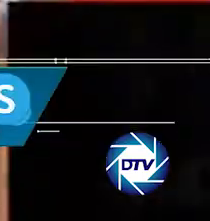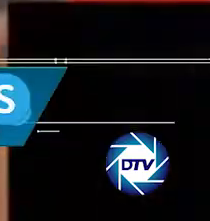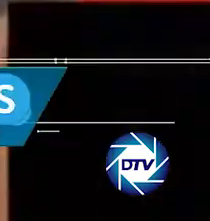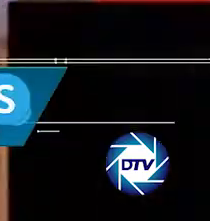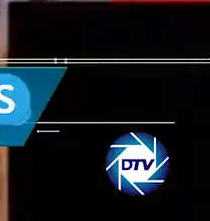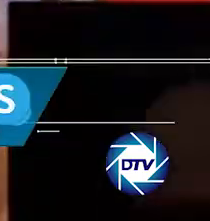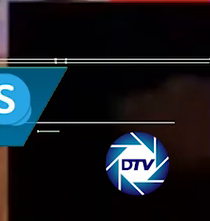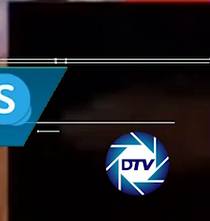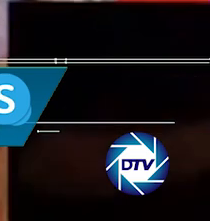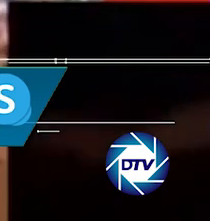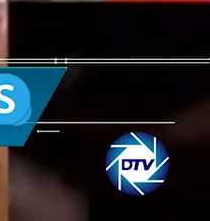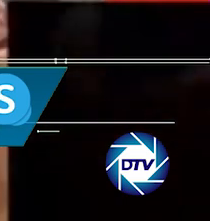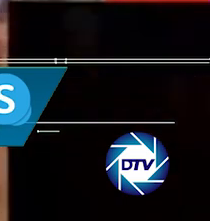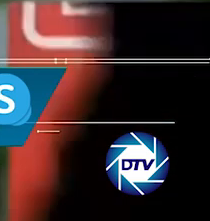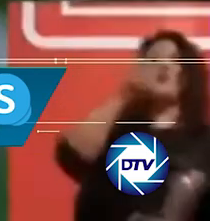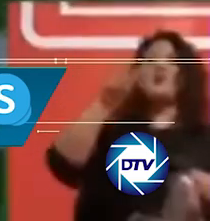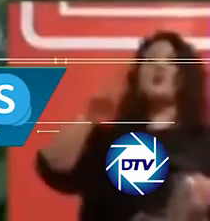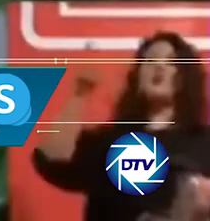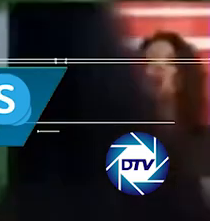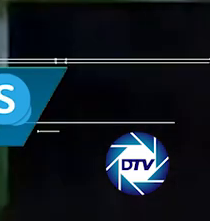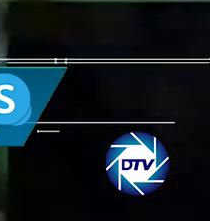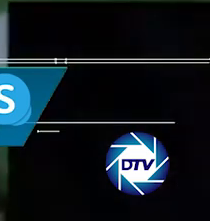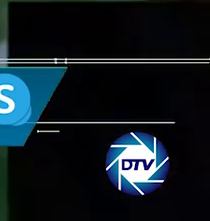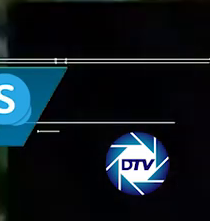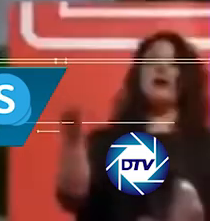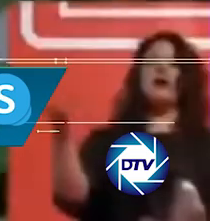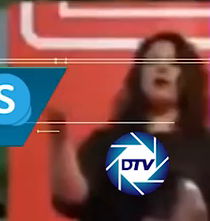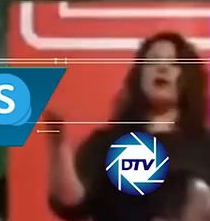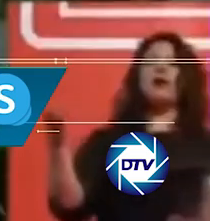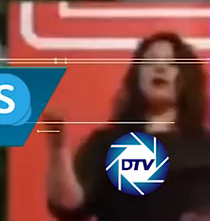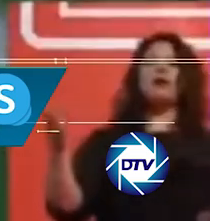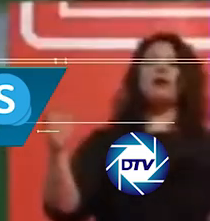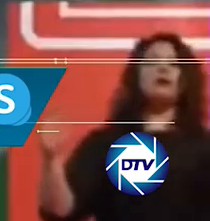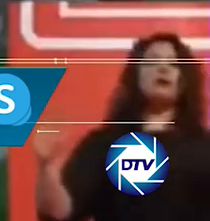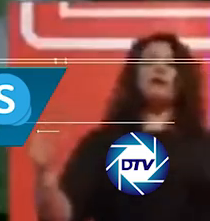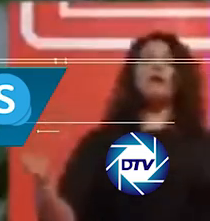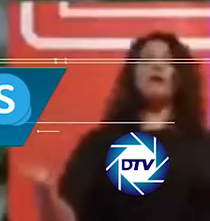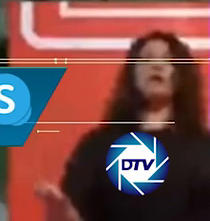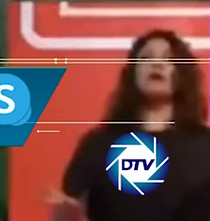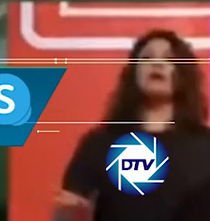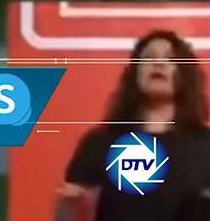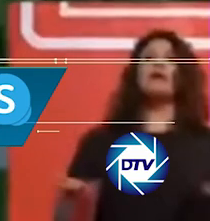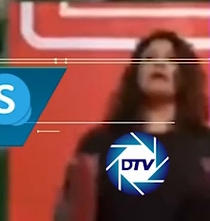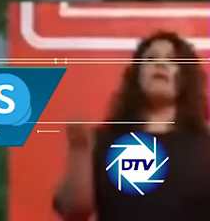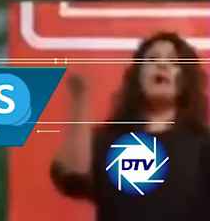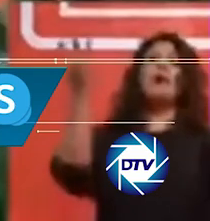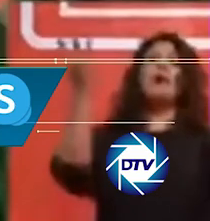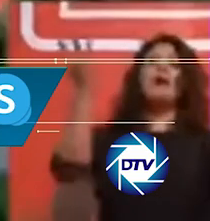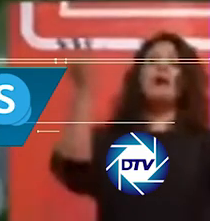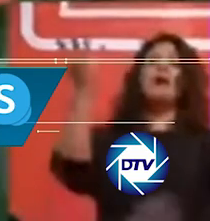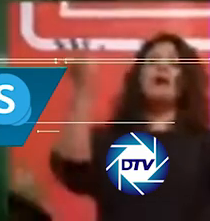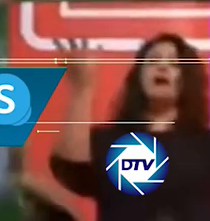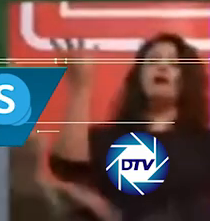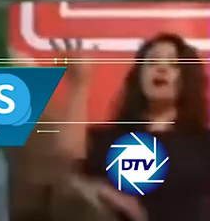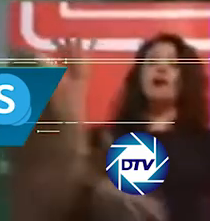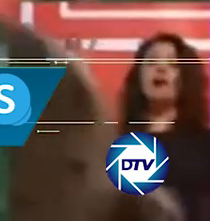usted, que ahí eso es importante porque esto ha sido una apuesta personal de Pedro Sánchez. Pedro Sánchez lo que no quería de ninguna manera era